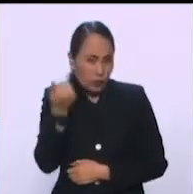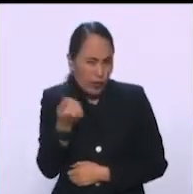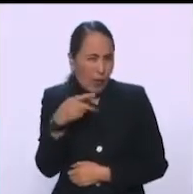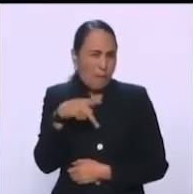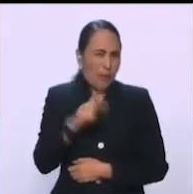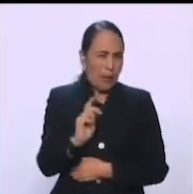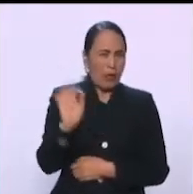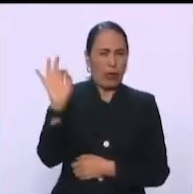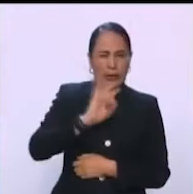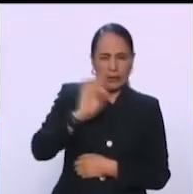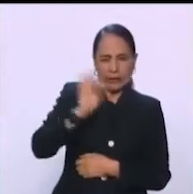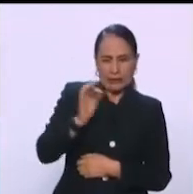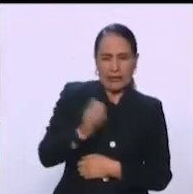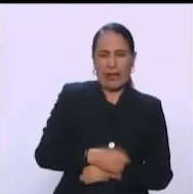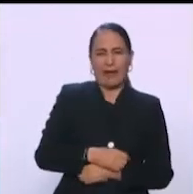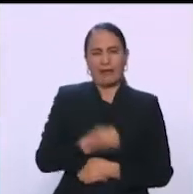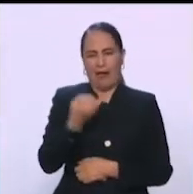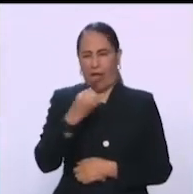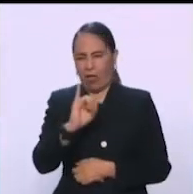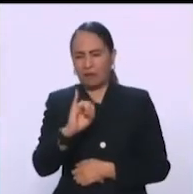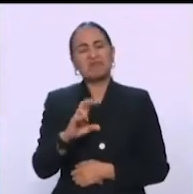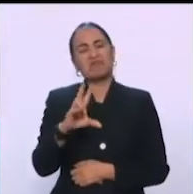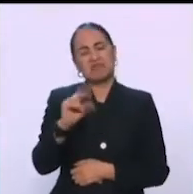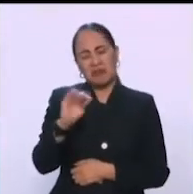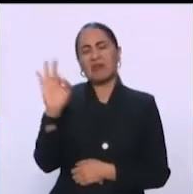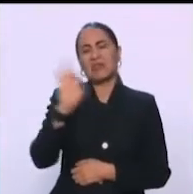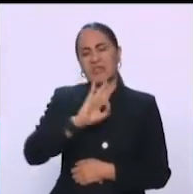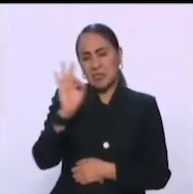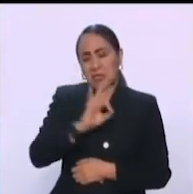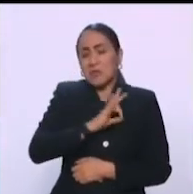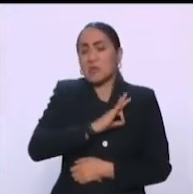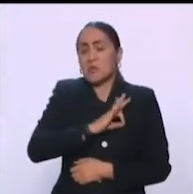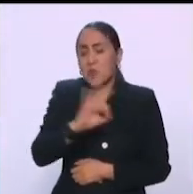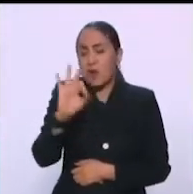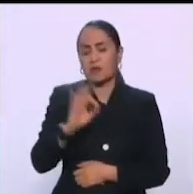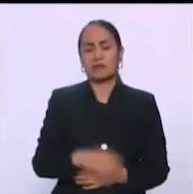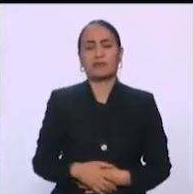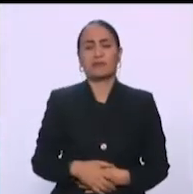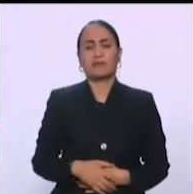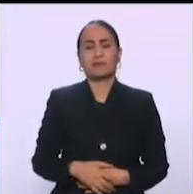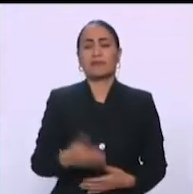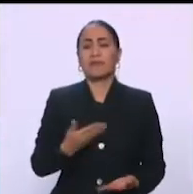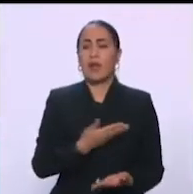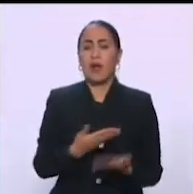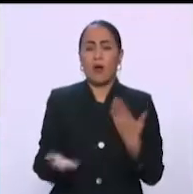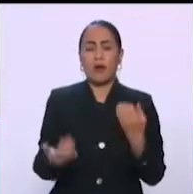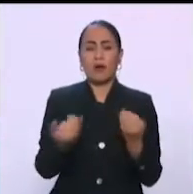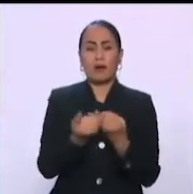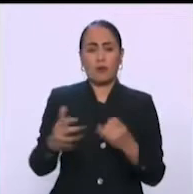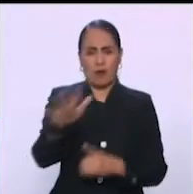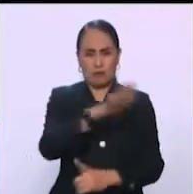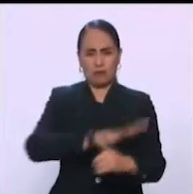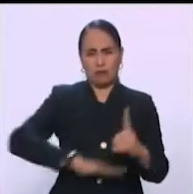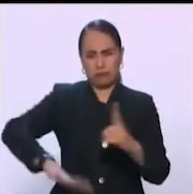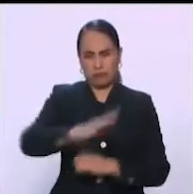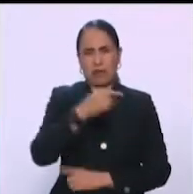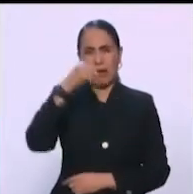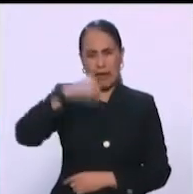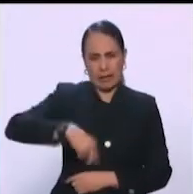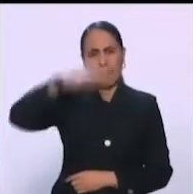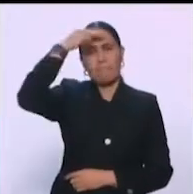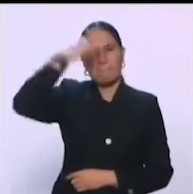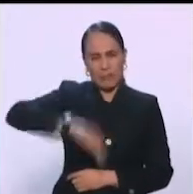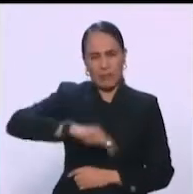vez tampoco, y en un contexto en donde además estamos viendo que también resulta que, o sea, bueno, Mexicanos Unidos contra